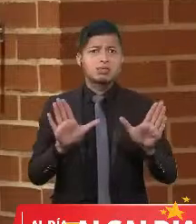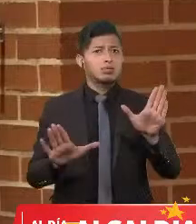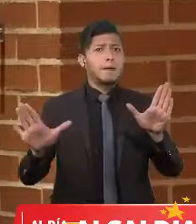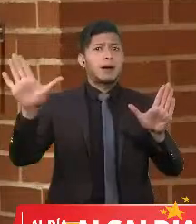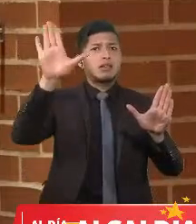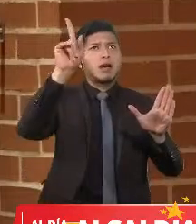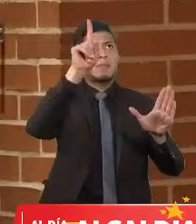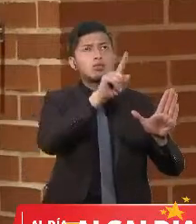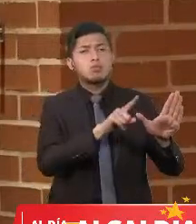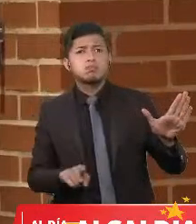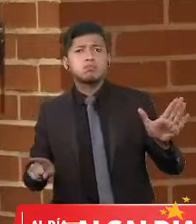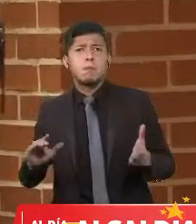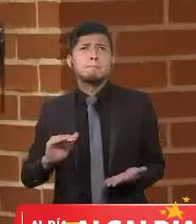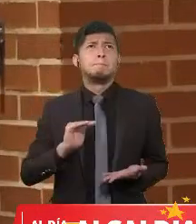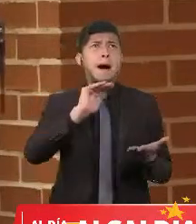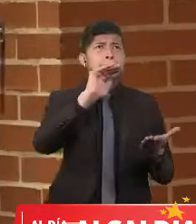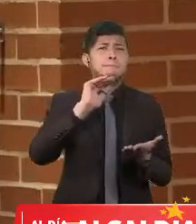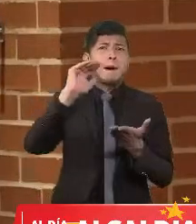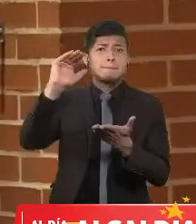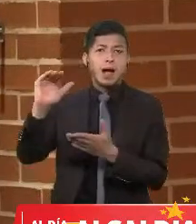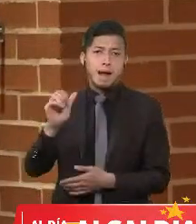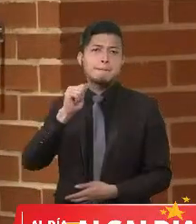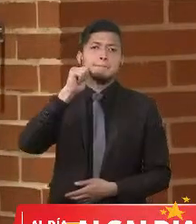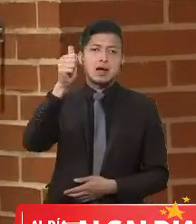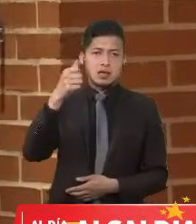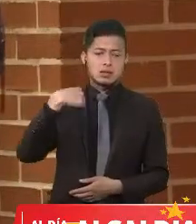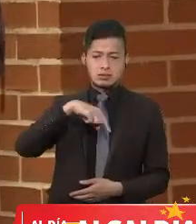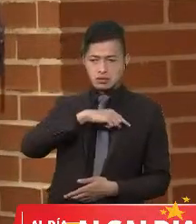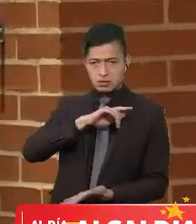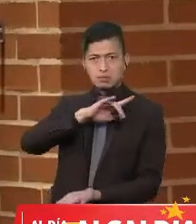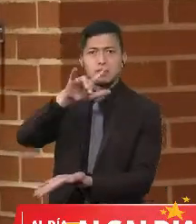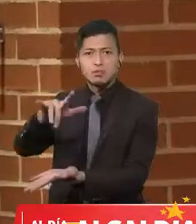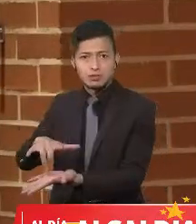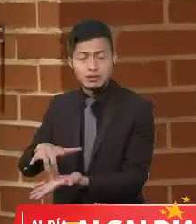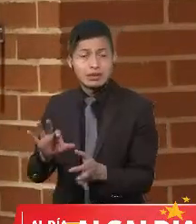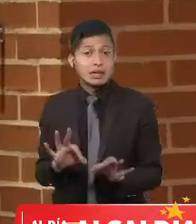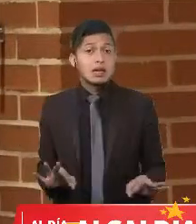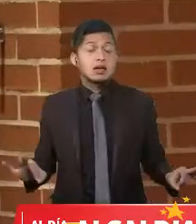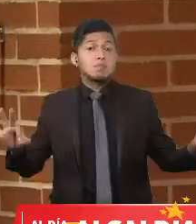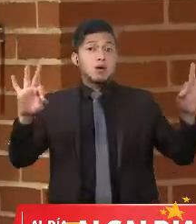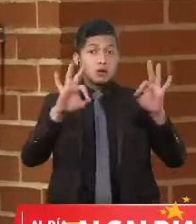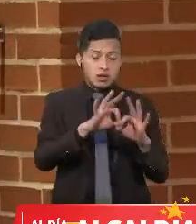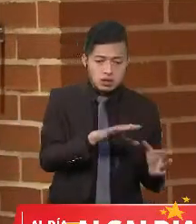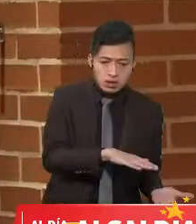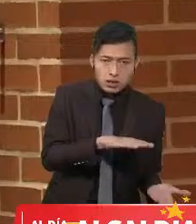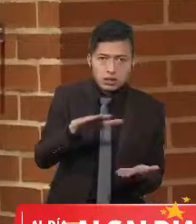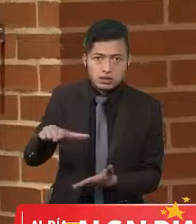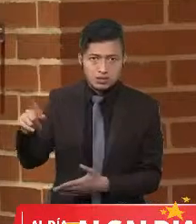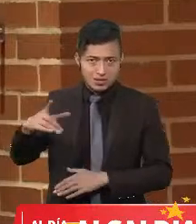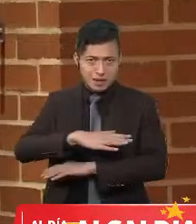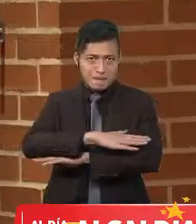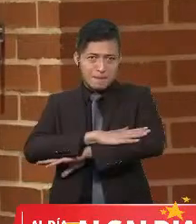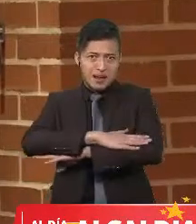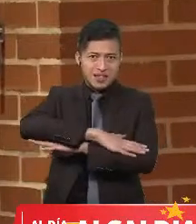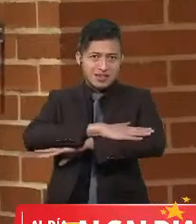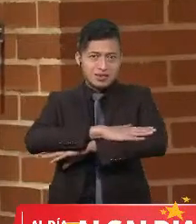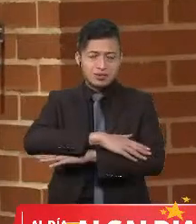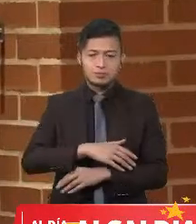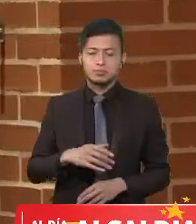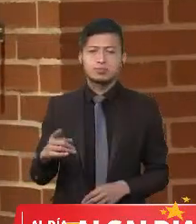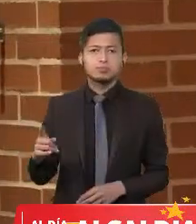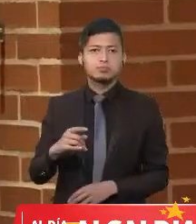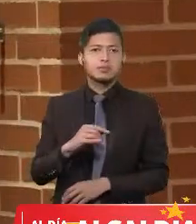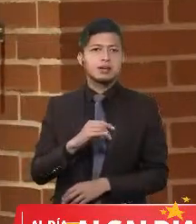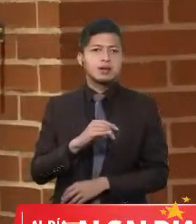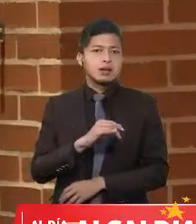del país. Mañana, por ejemplo, vamos a hacer la entrega muy importante también, señor embajador, en el IMPEC, para